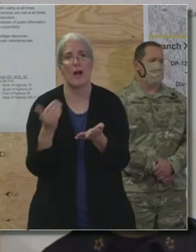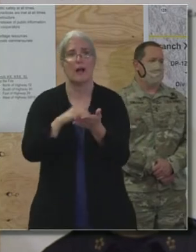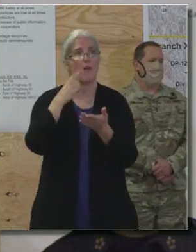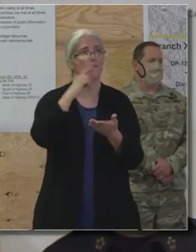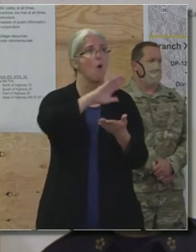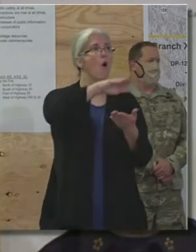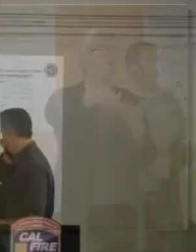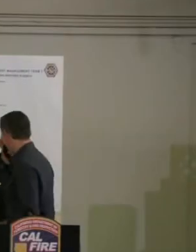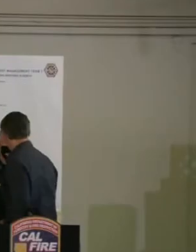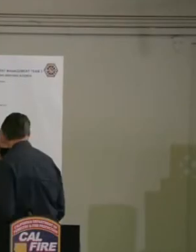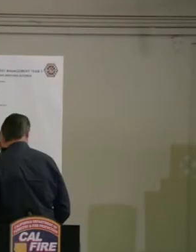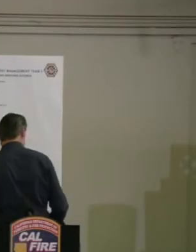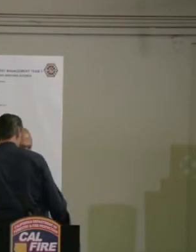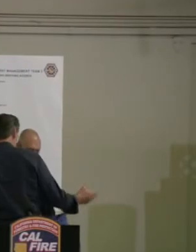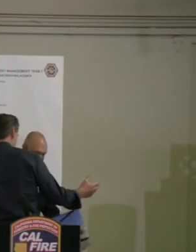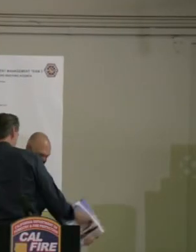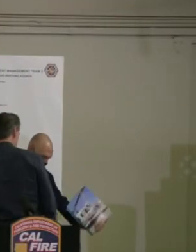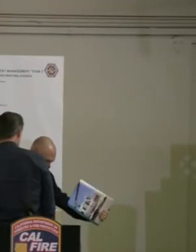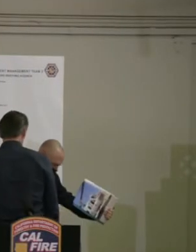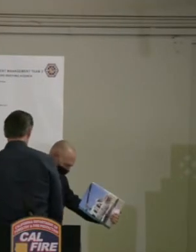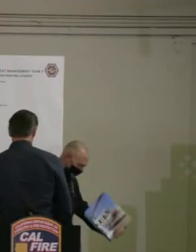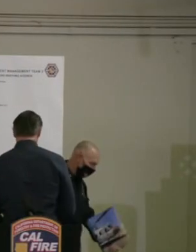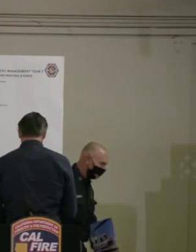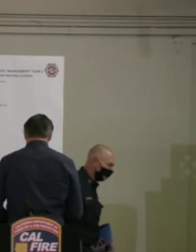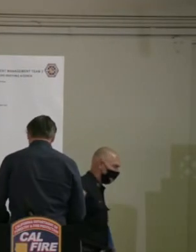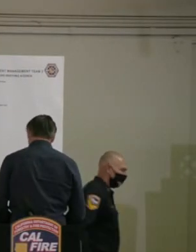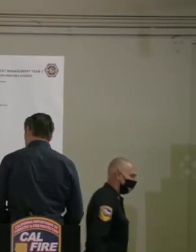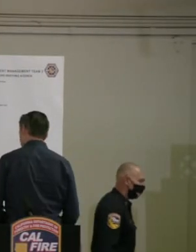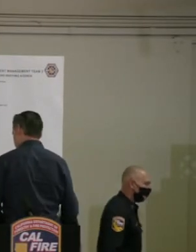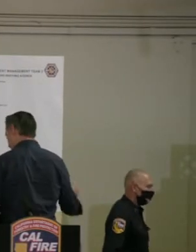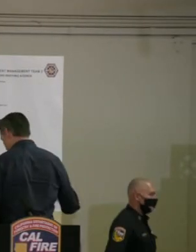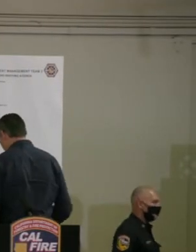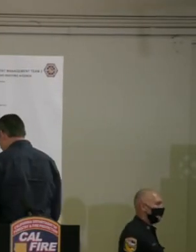de cada uno de los bomberos en el estado de california gracias